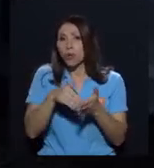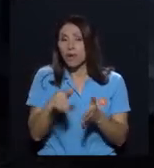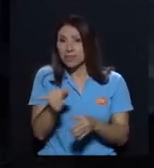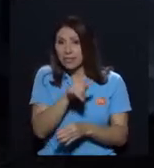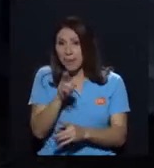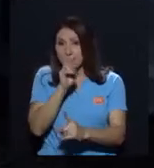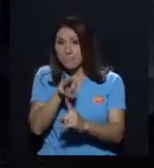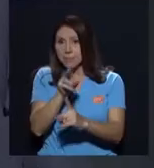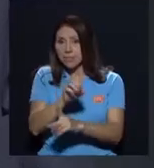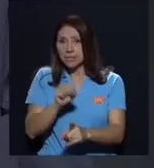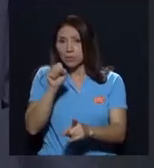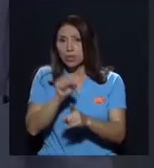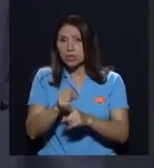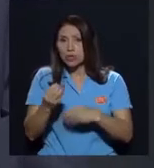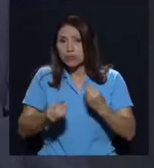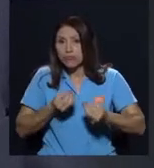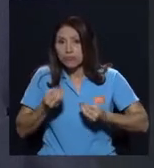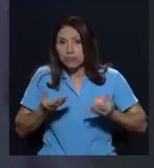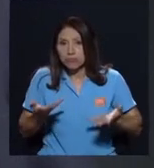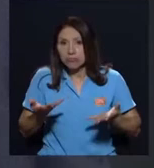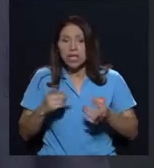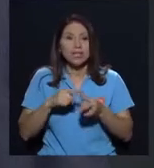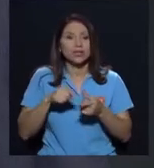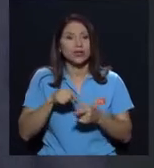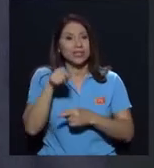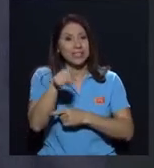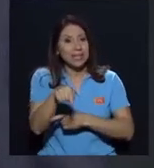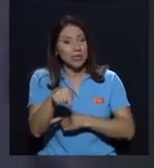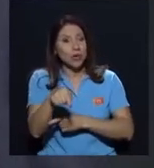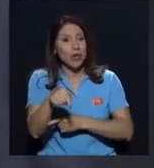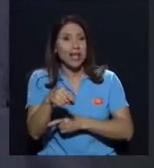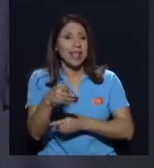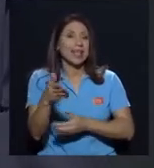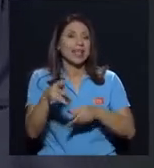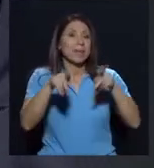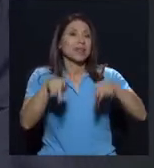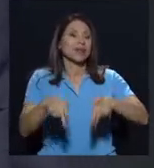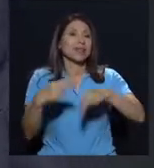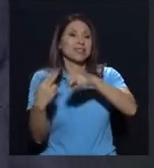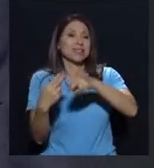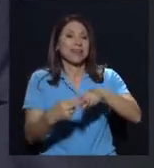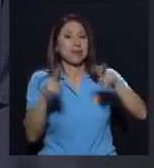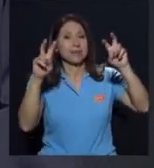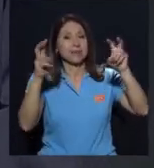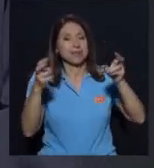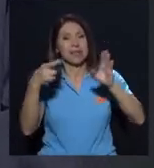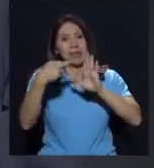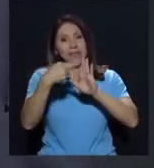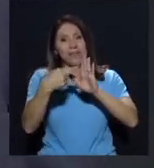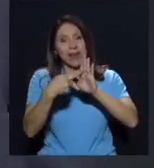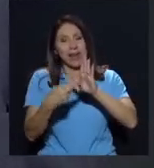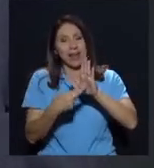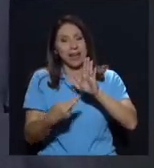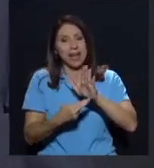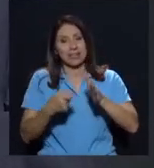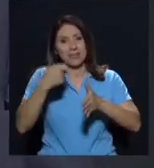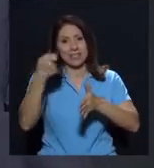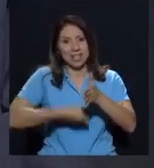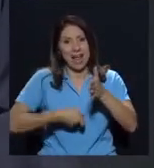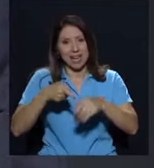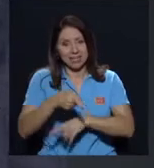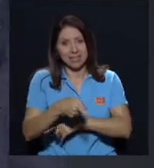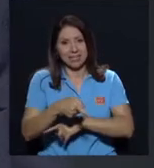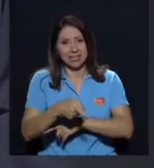situación así que eso que los técnicos han llamado las reglas fiscales una precisamente a lo que tienden